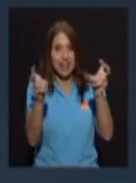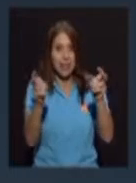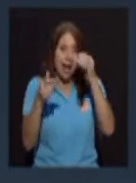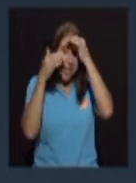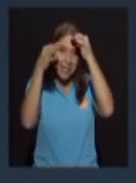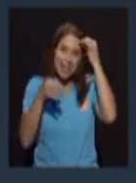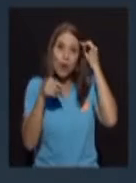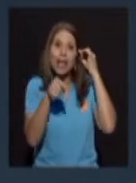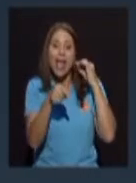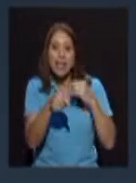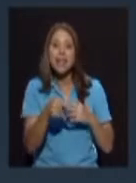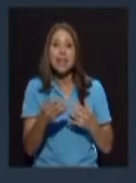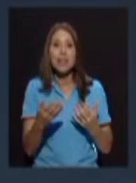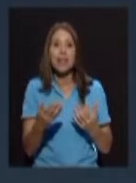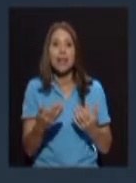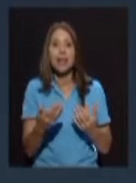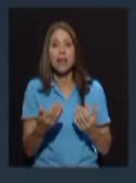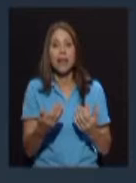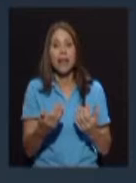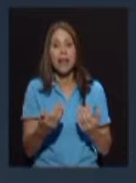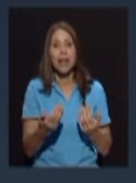ahí va a haber